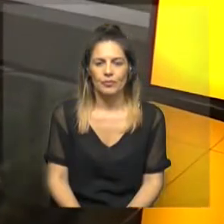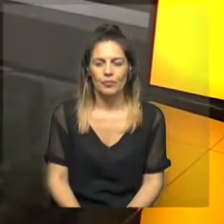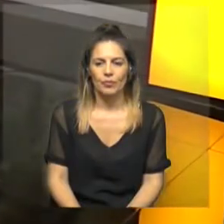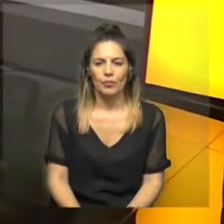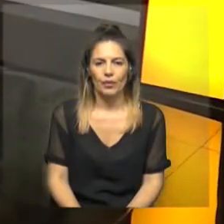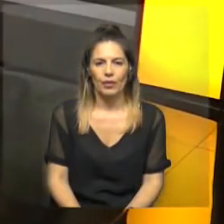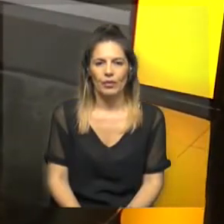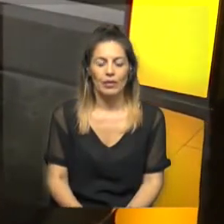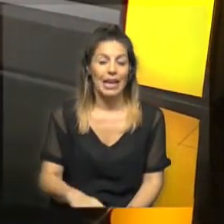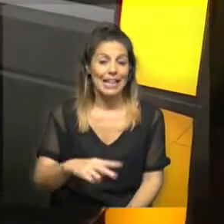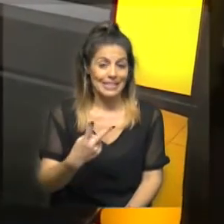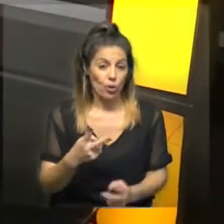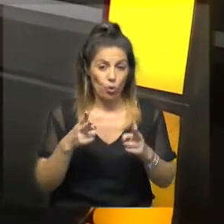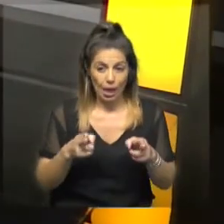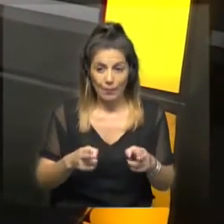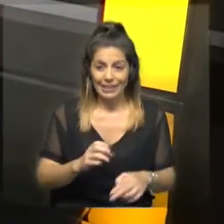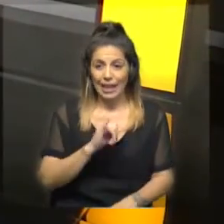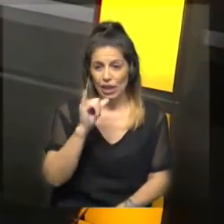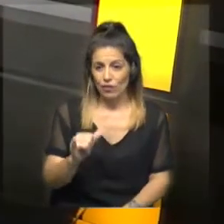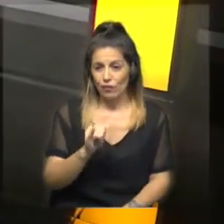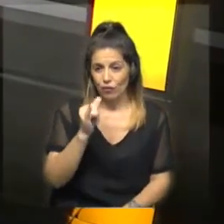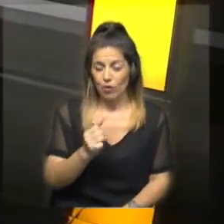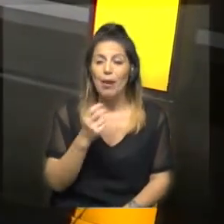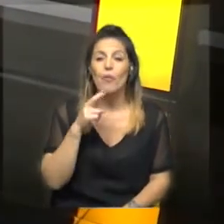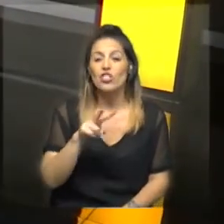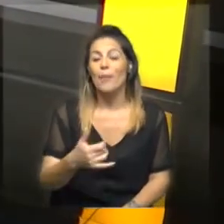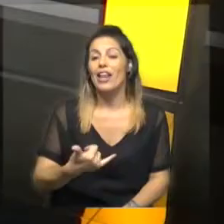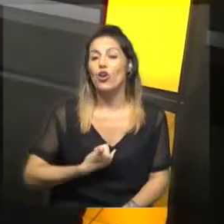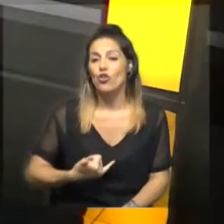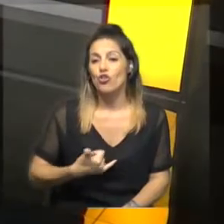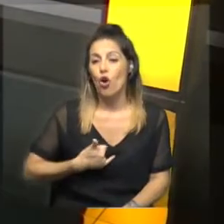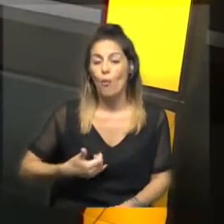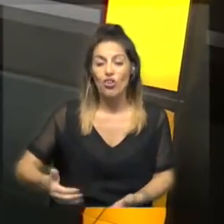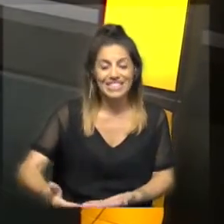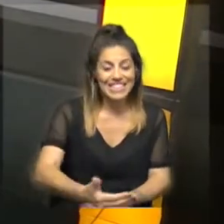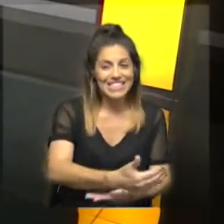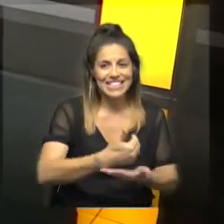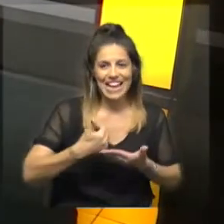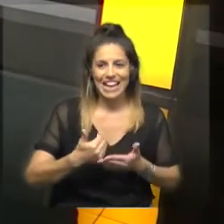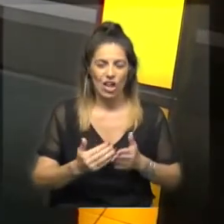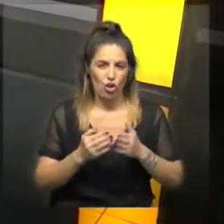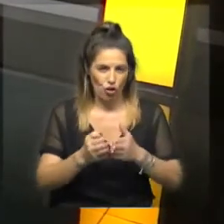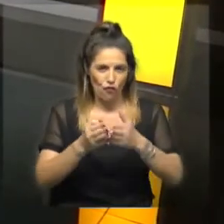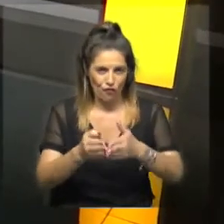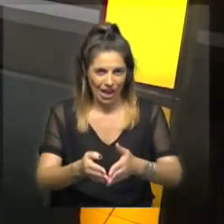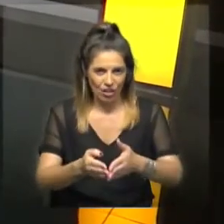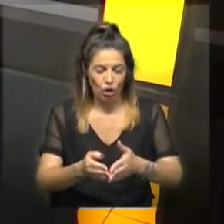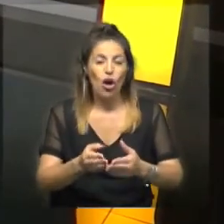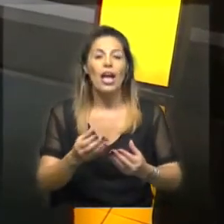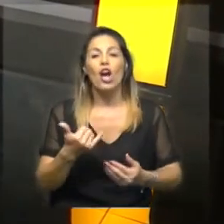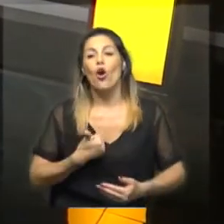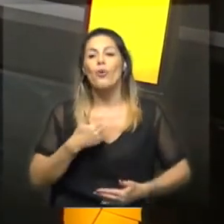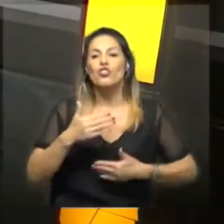En la segunda parte de este informe lo que vamos a ver es cómo se sacan los barcos y sobre todo cómo se procesa